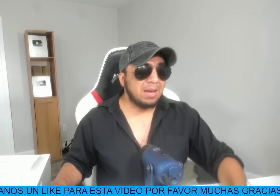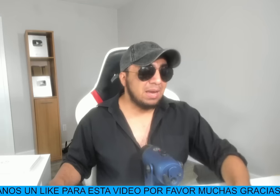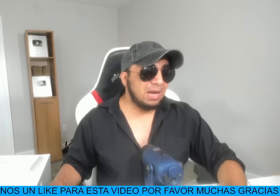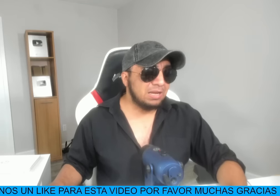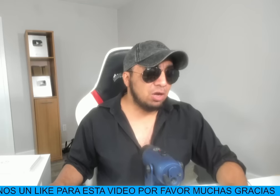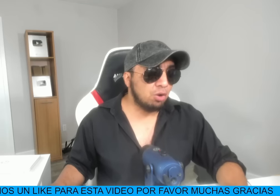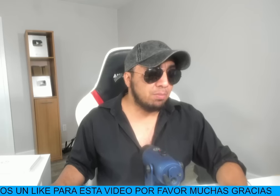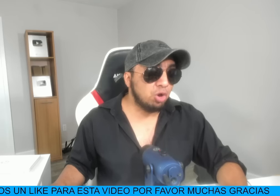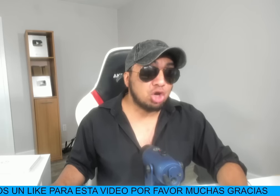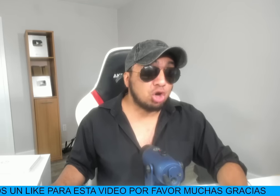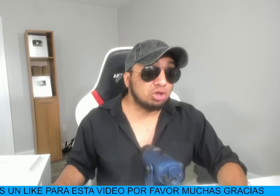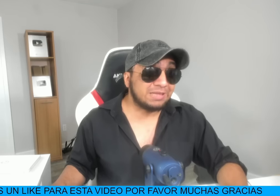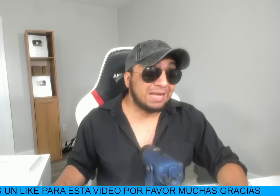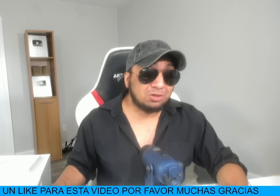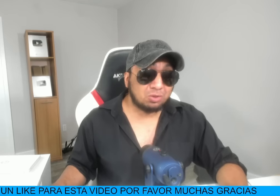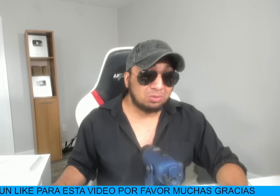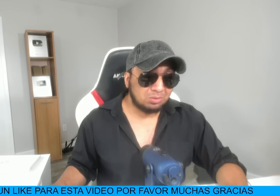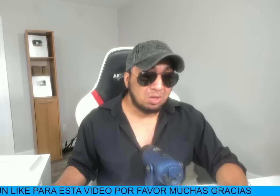Vaya, él dijo